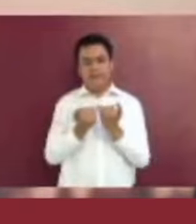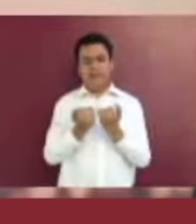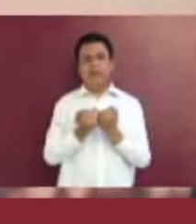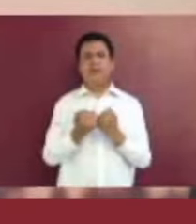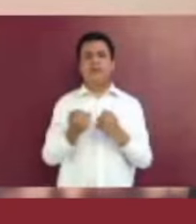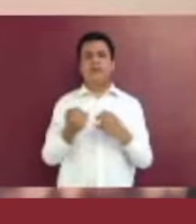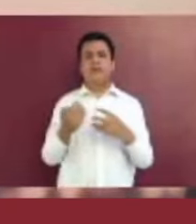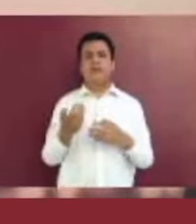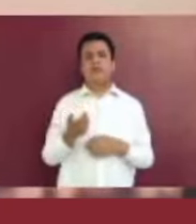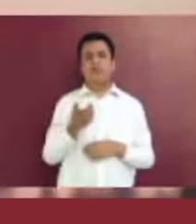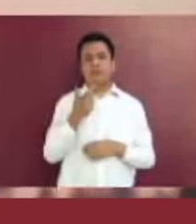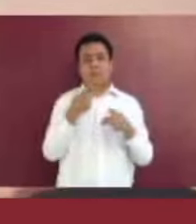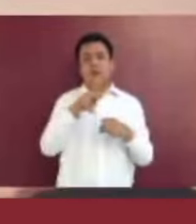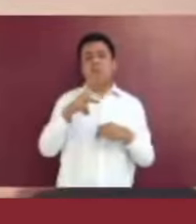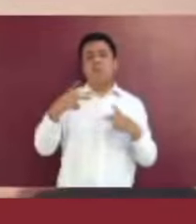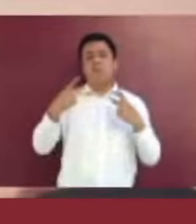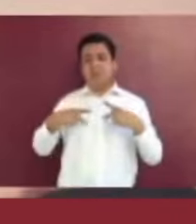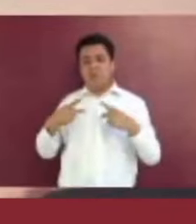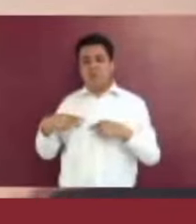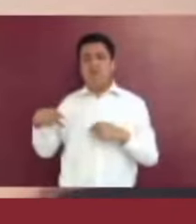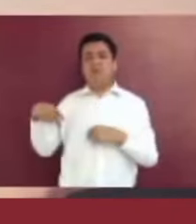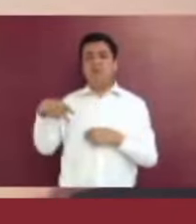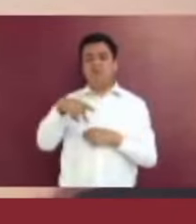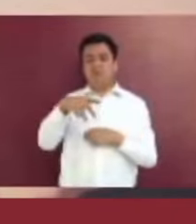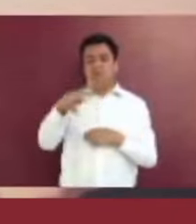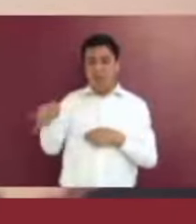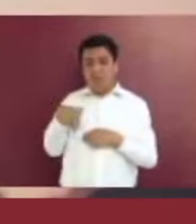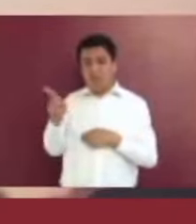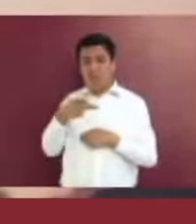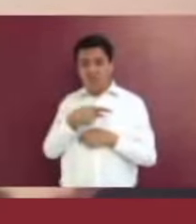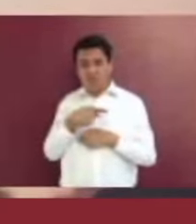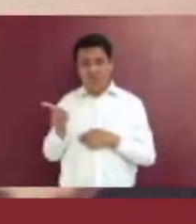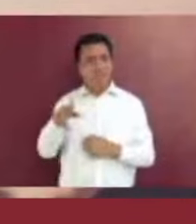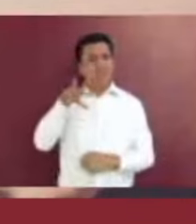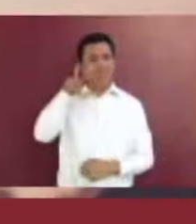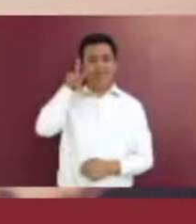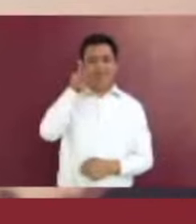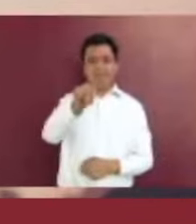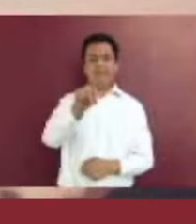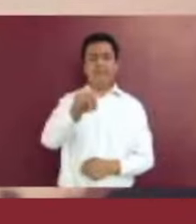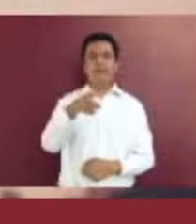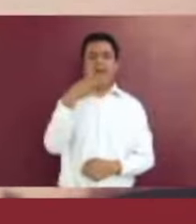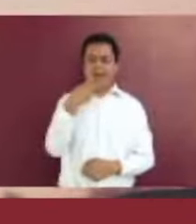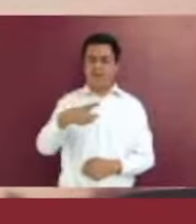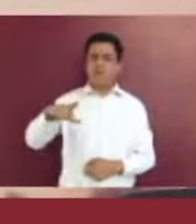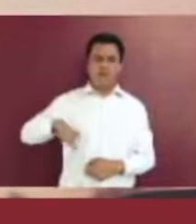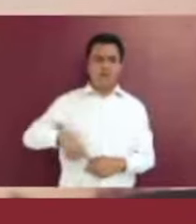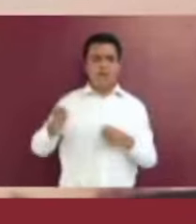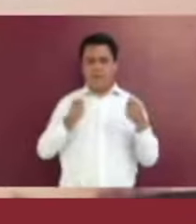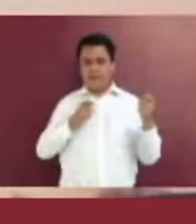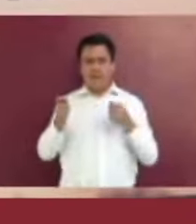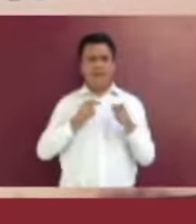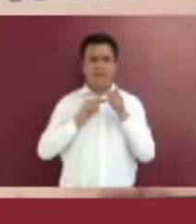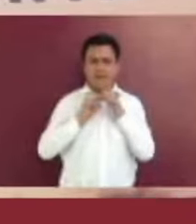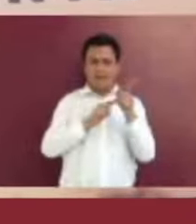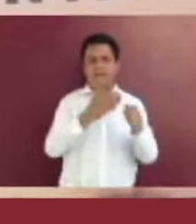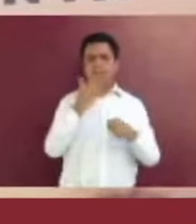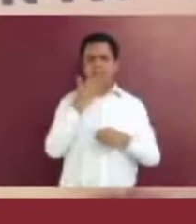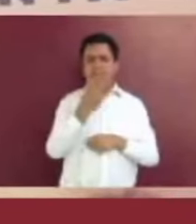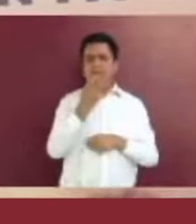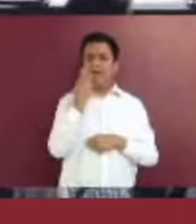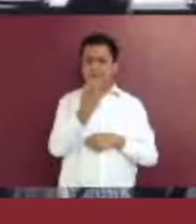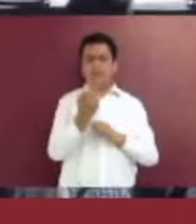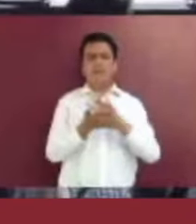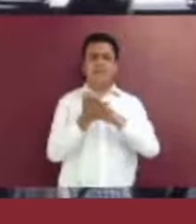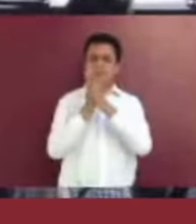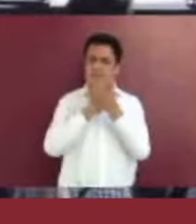cuarta transformación la cuarta transformación de México liderada por Claudia sein baum es un programa integral que busca mejorar la vida